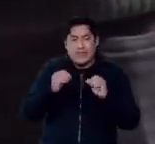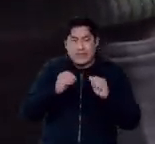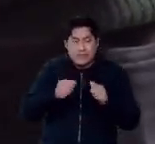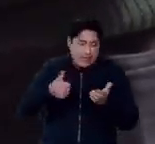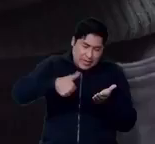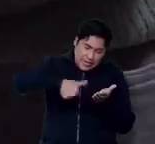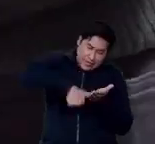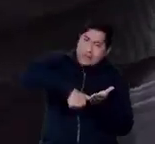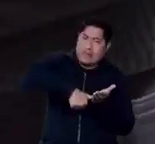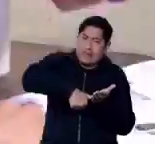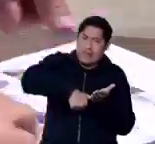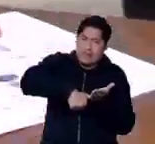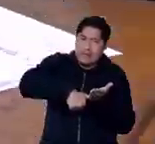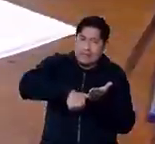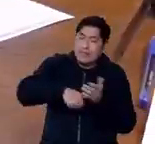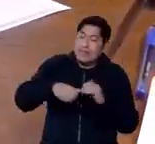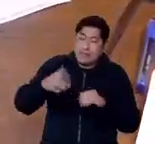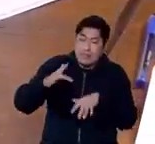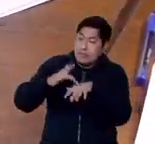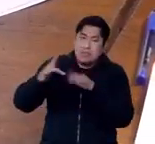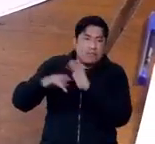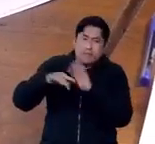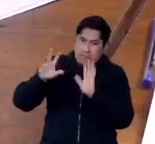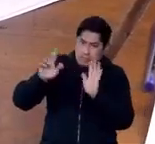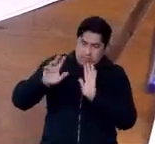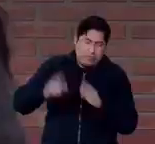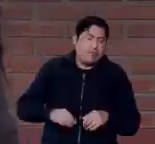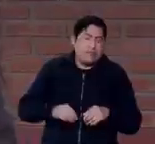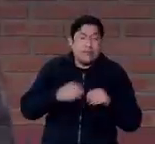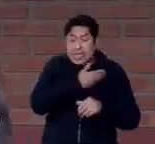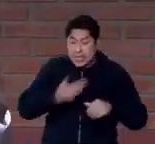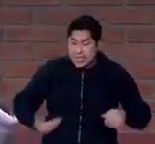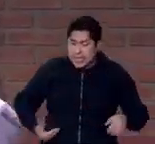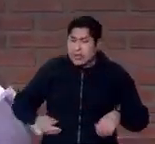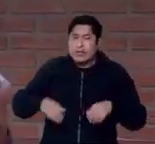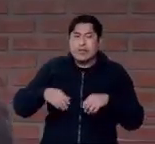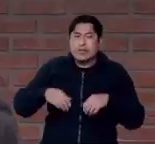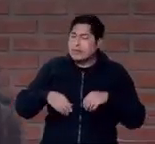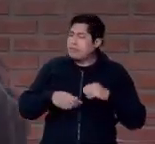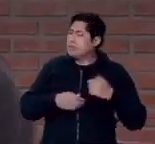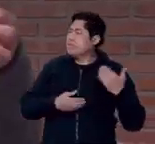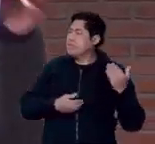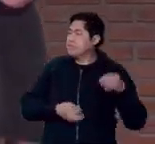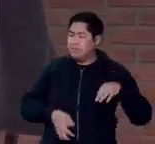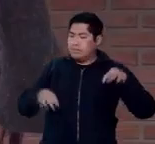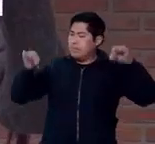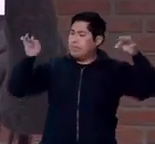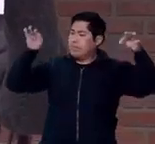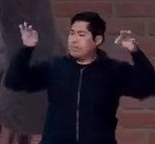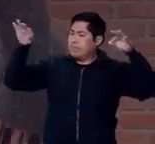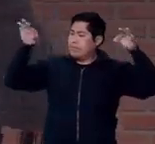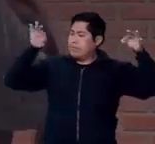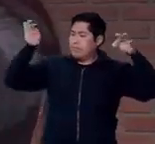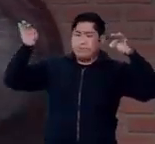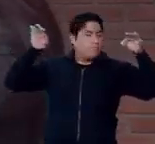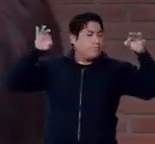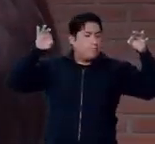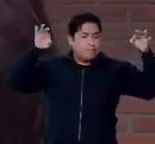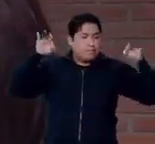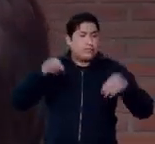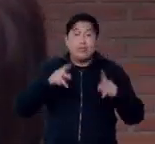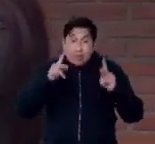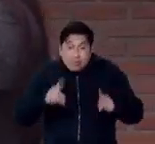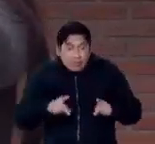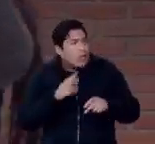derecho para poner su huella en la lista índice de personas habilitadas. La presidenta o presidente de la mesa mostrará al elector o electora la papeleta